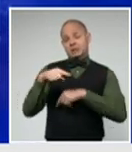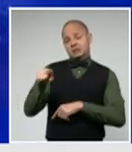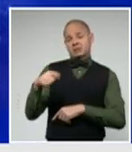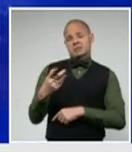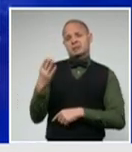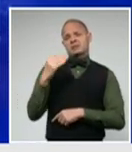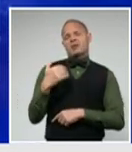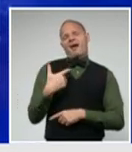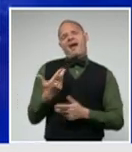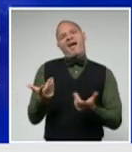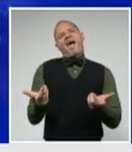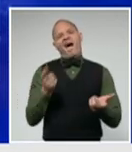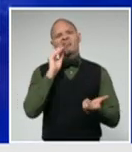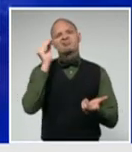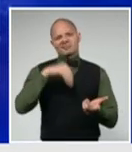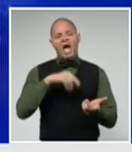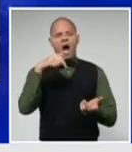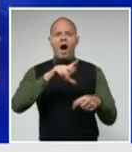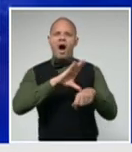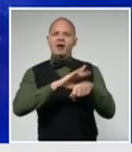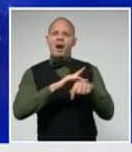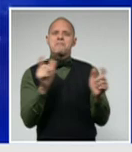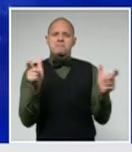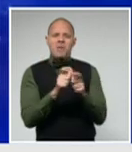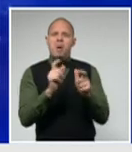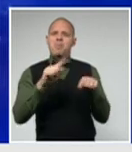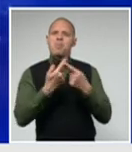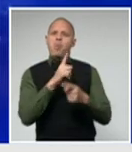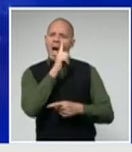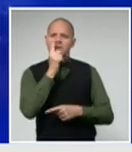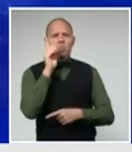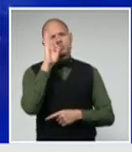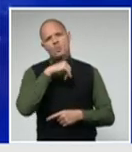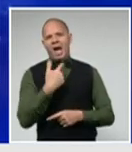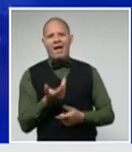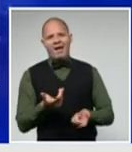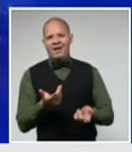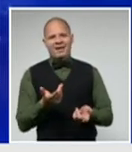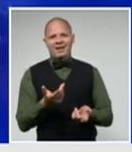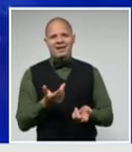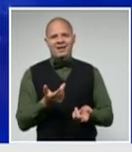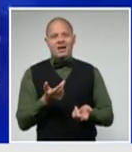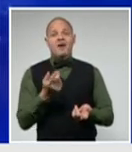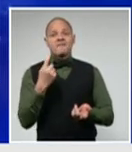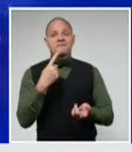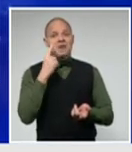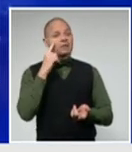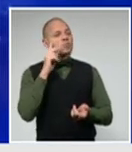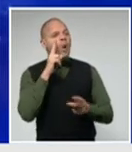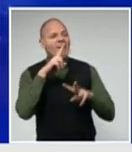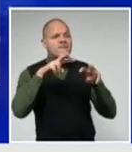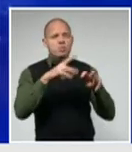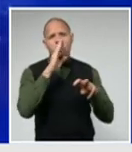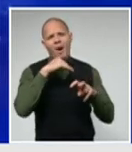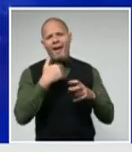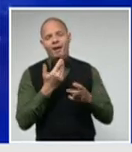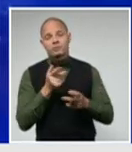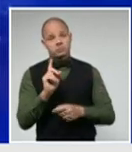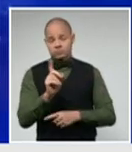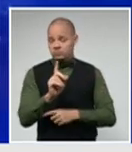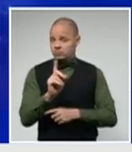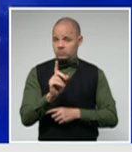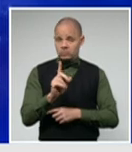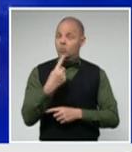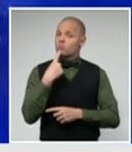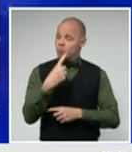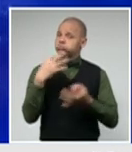en determinados territorios porque no se estudia, porque no se busca, y no es la situación de nuestro país. Y de hecho yo digo todos